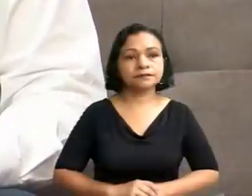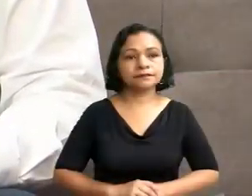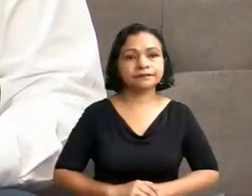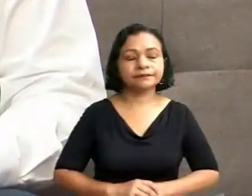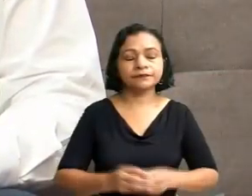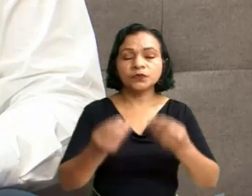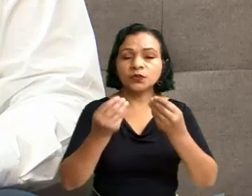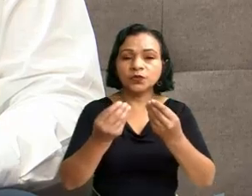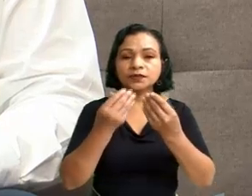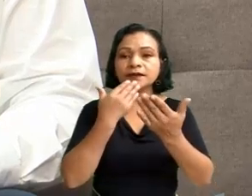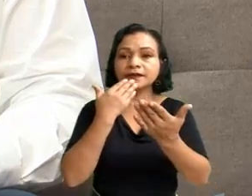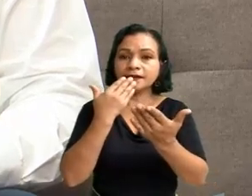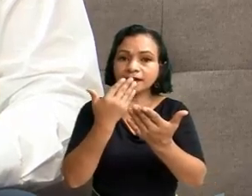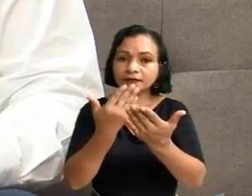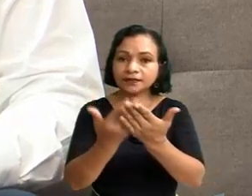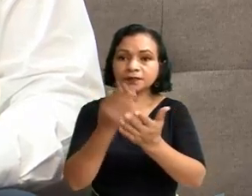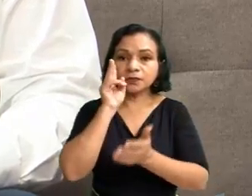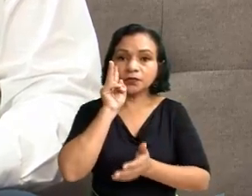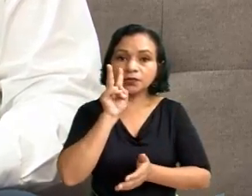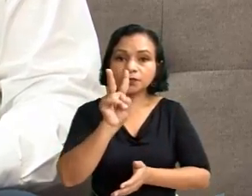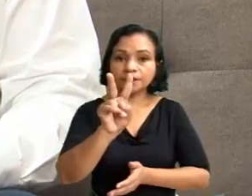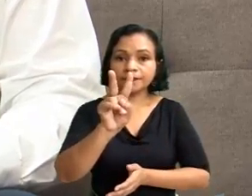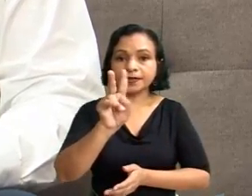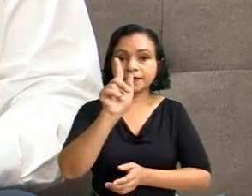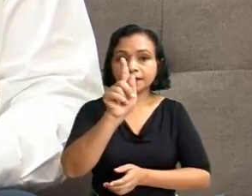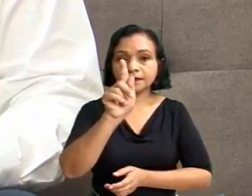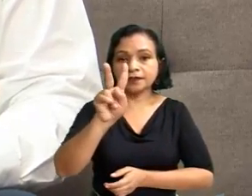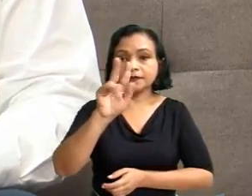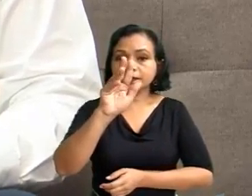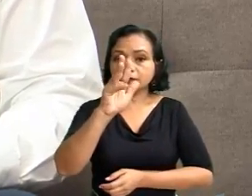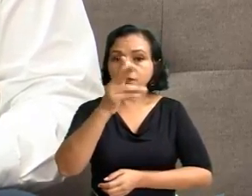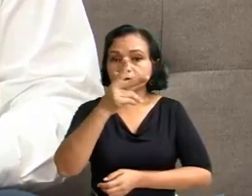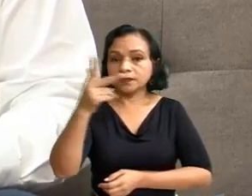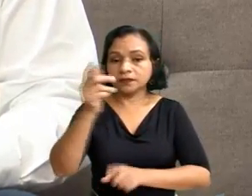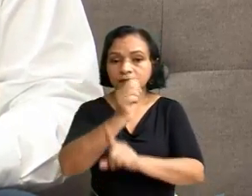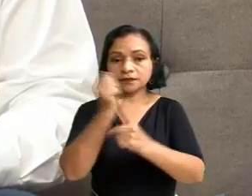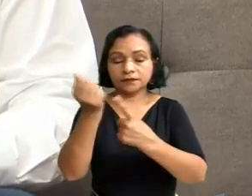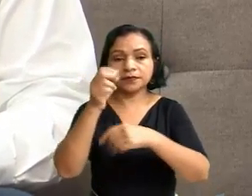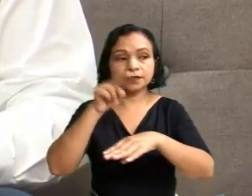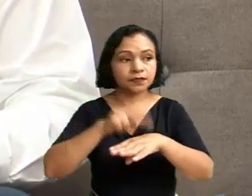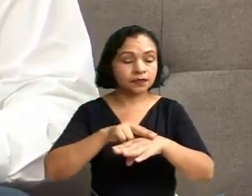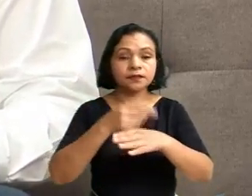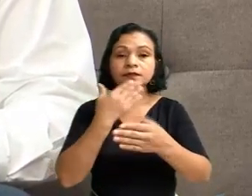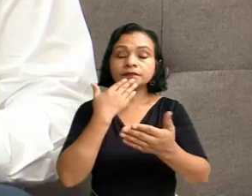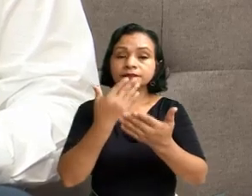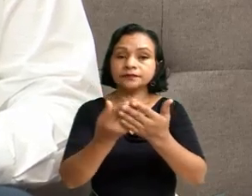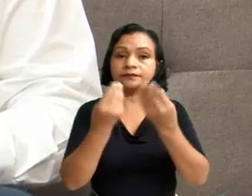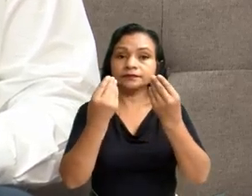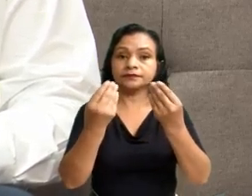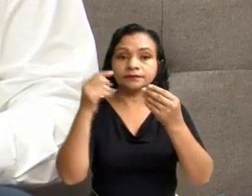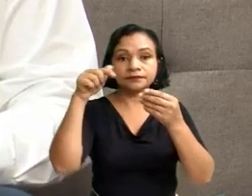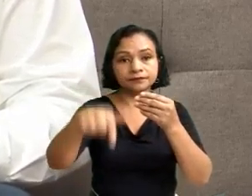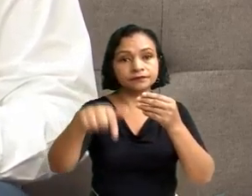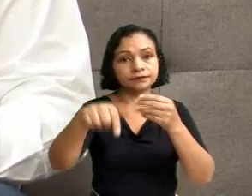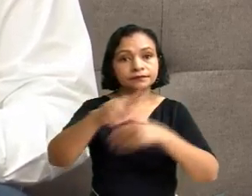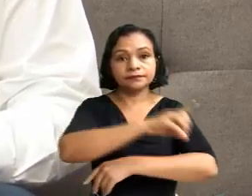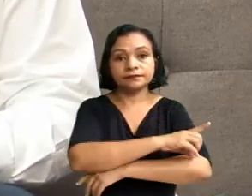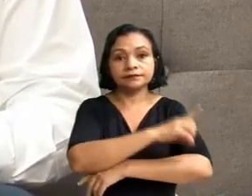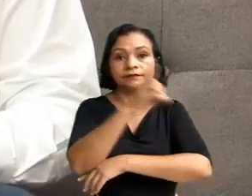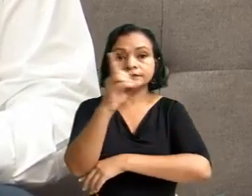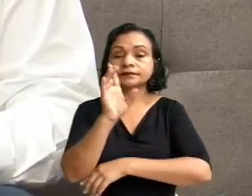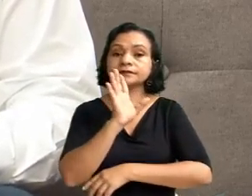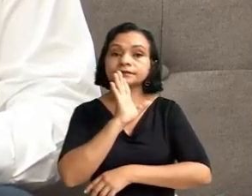muchísimas gracias por estar en sintonía del canal parlamentario muchísimas gracias por acompañarnos en su programa desde el parlamento en esta oportunidad un proceso